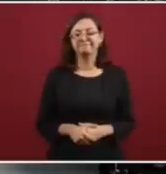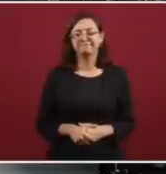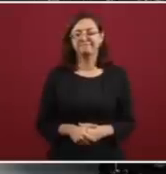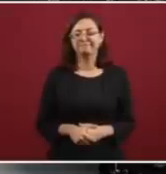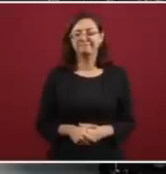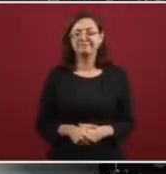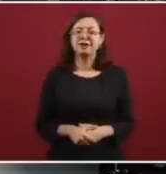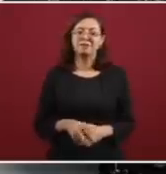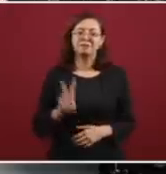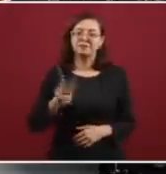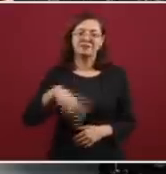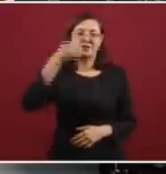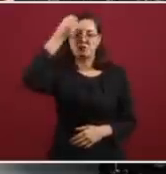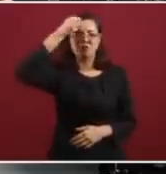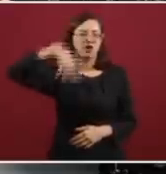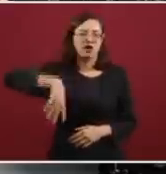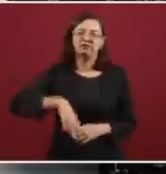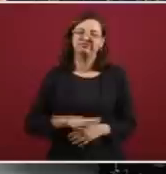Da flojera eso,